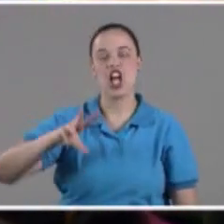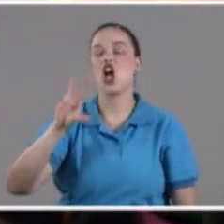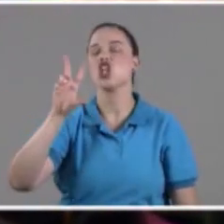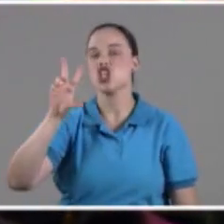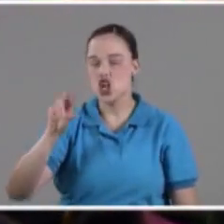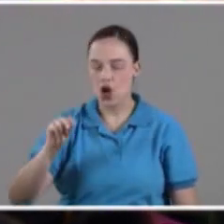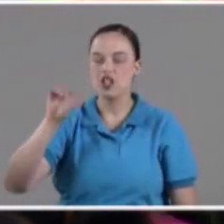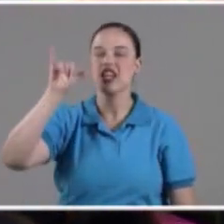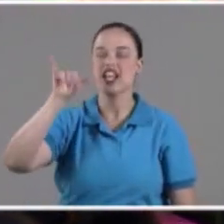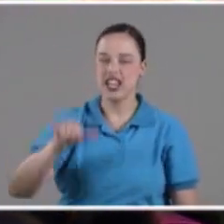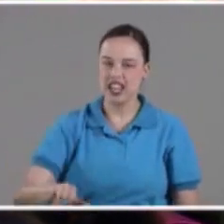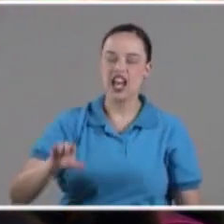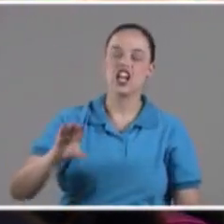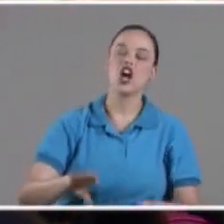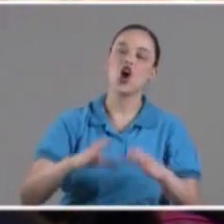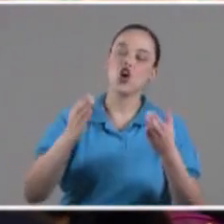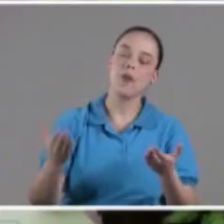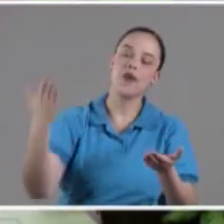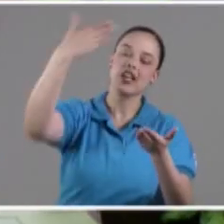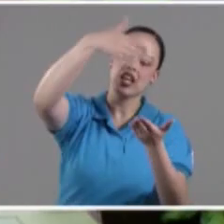a quedar como llegamos